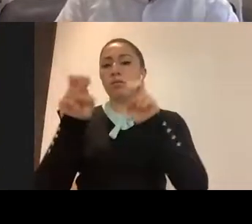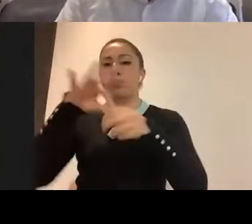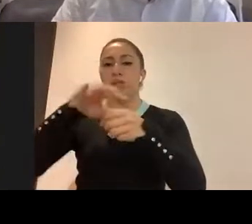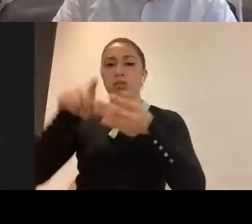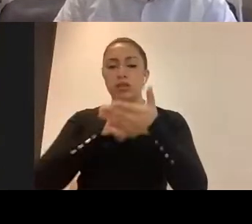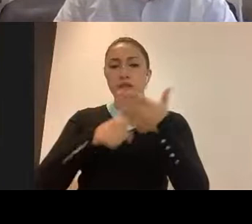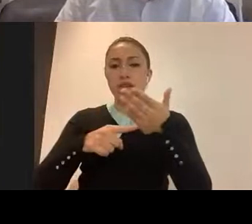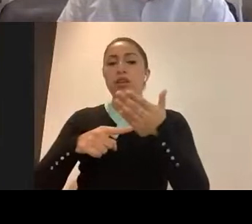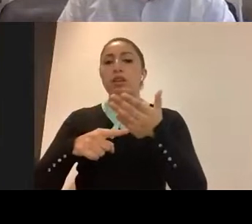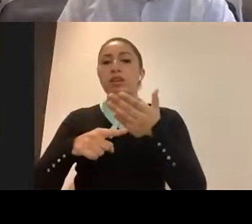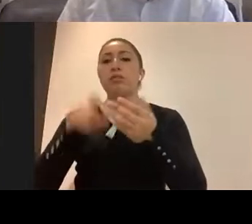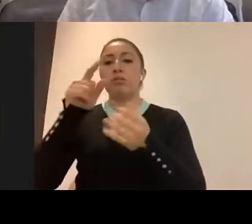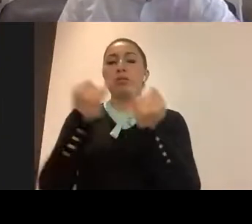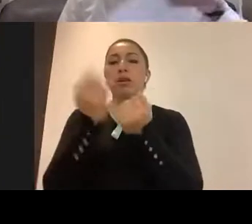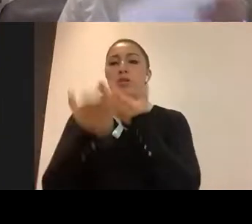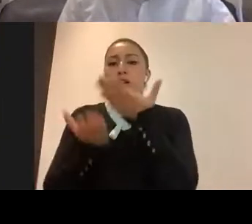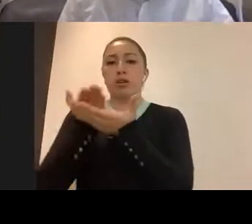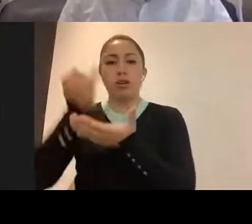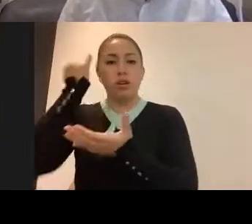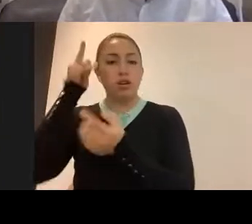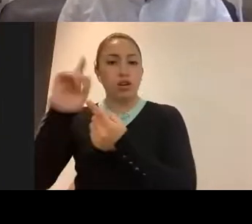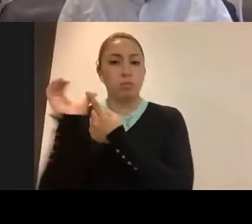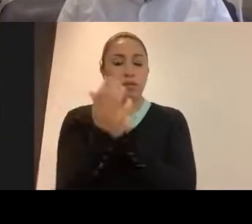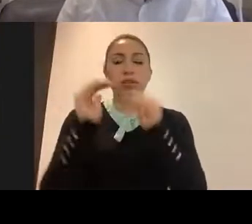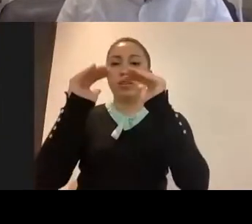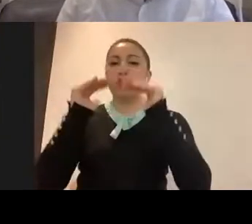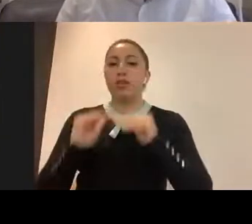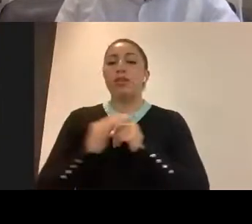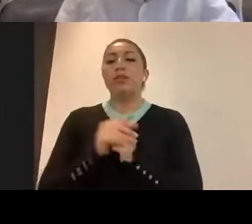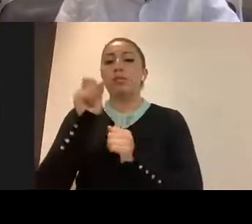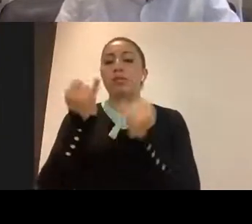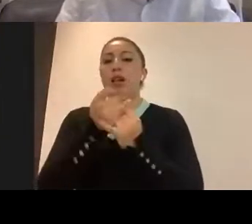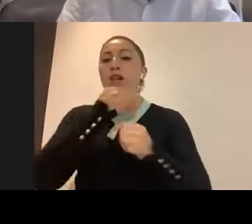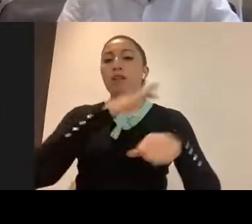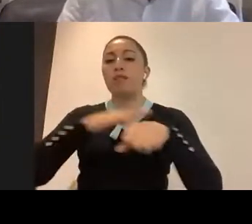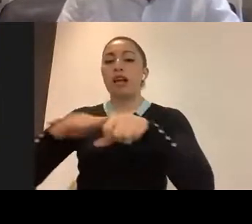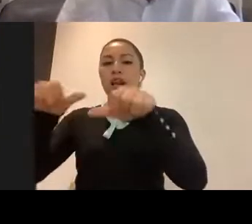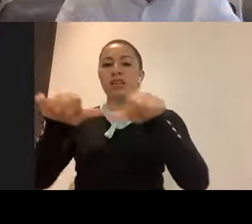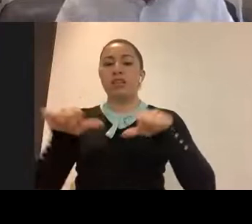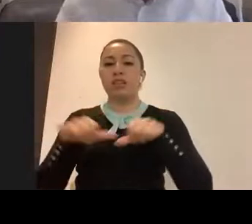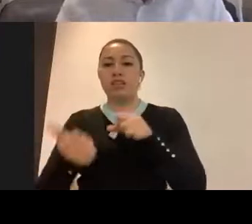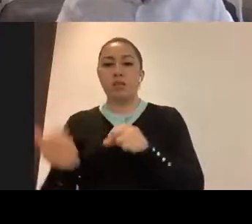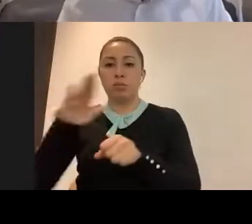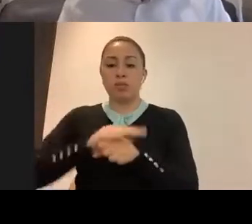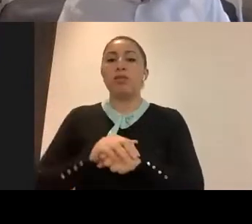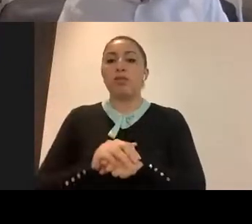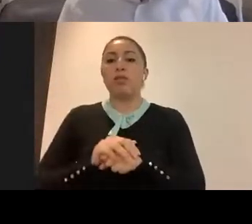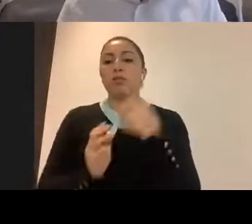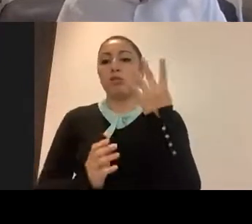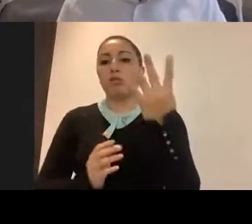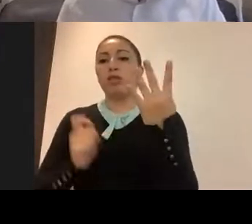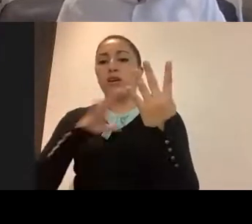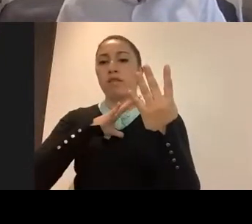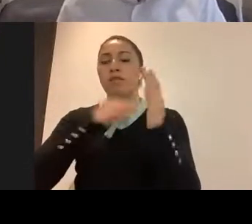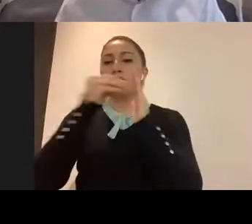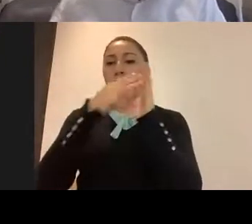Constitucionales, iniciativas ciudadanas, 3 de conocimiento de las unidades administrativas, 4 que contenían diversos